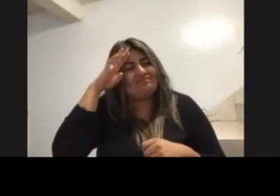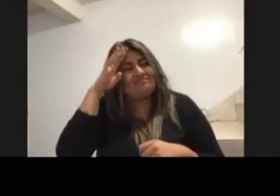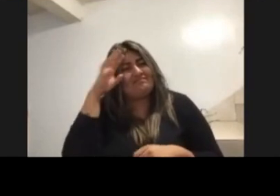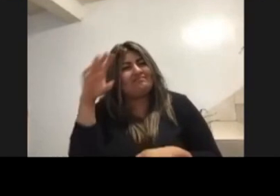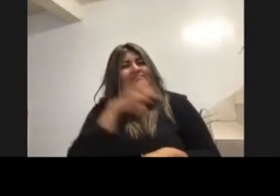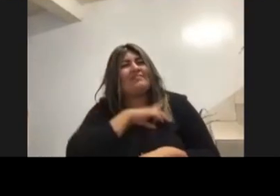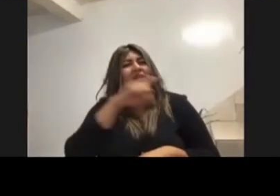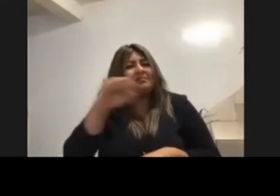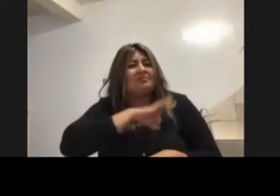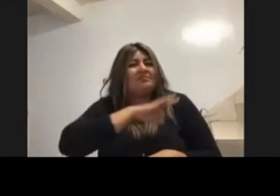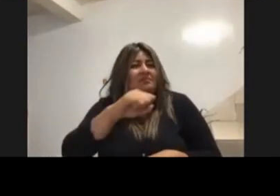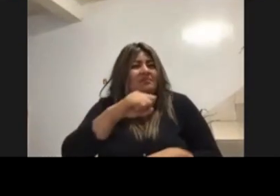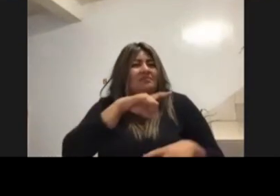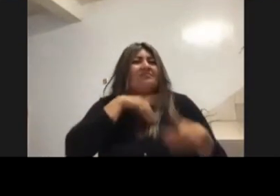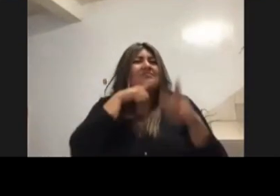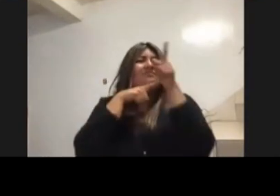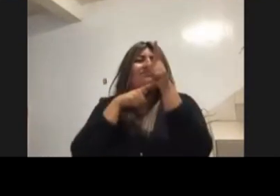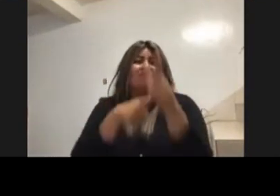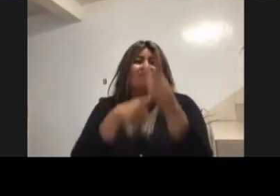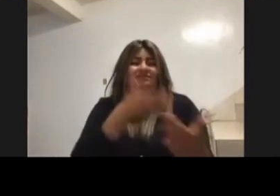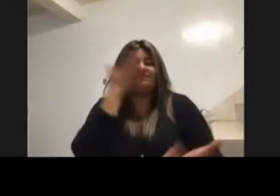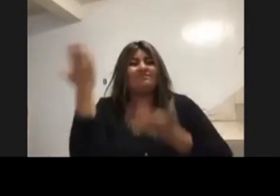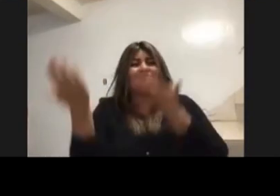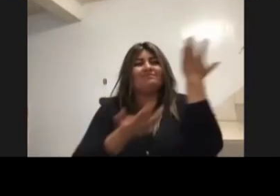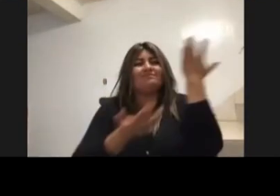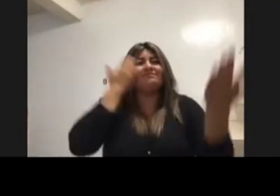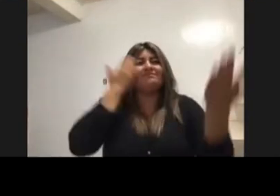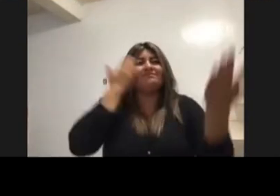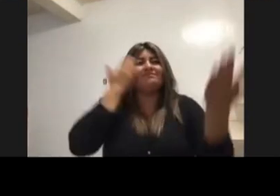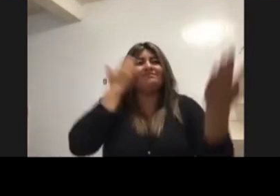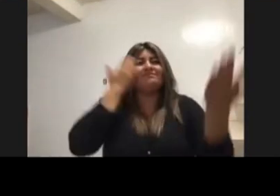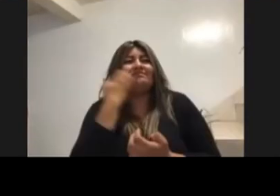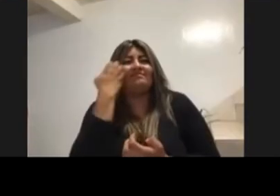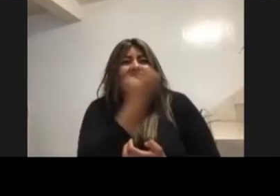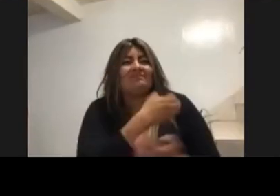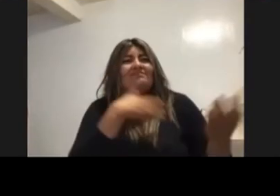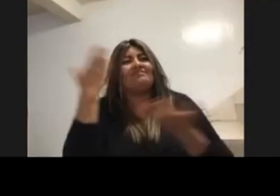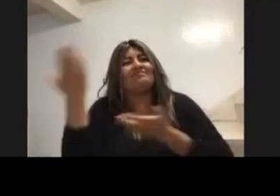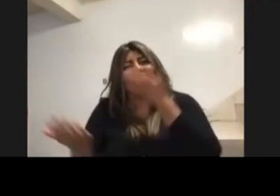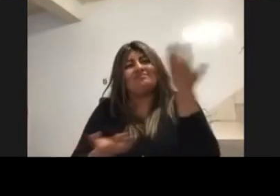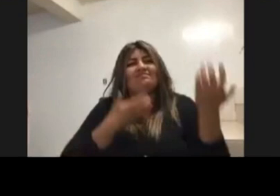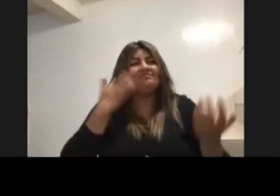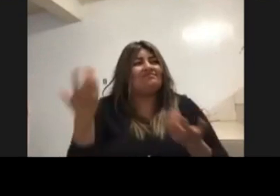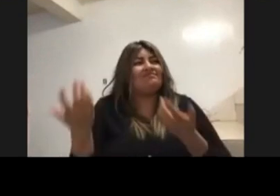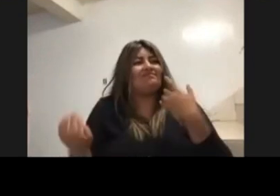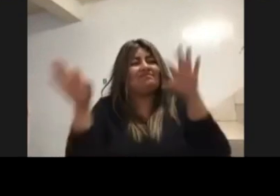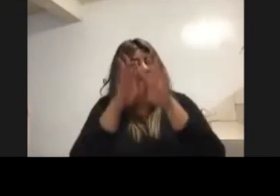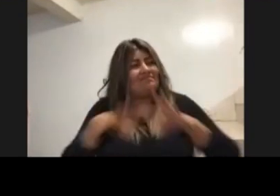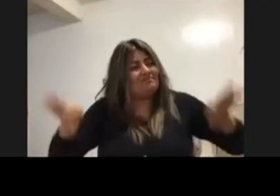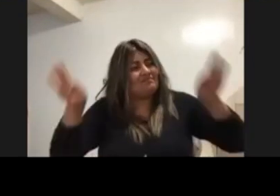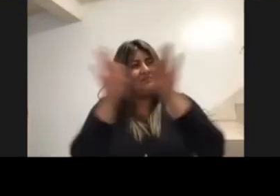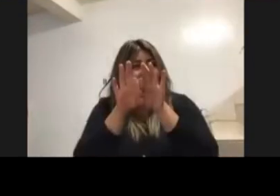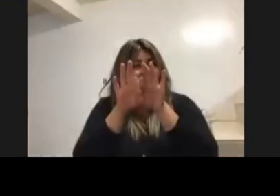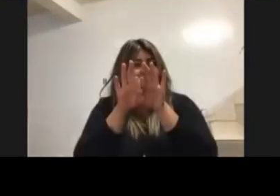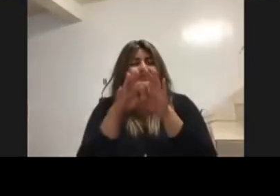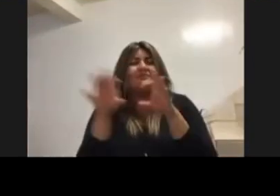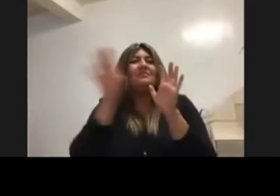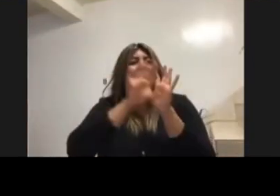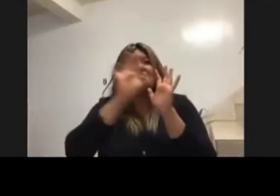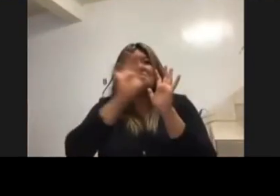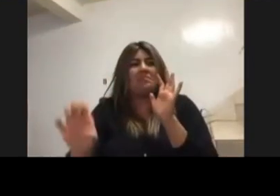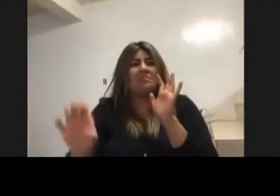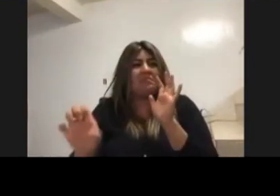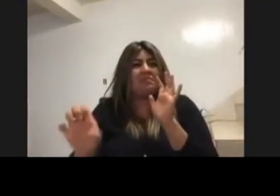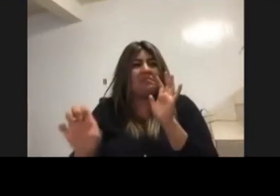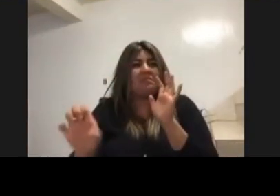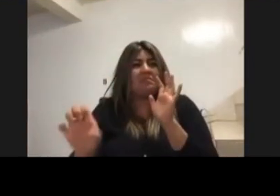sean, no sé cuáles sí sean, pero los que no sean es, pues porque en la escuela de allá no me aceptan, porque hay rechazo, porque